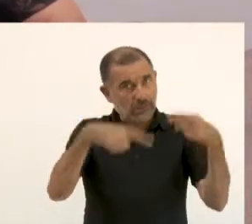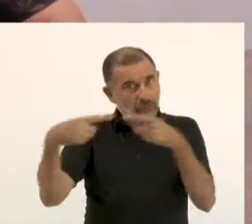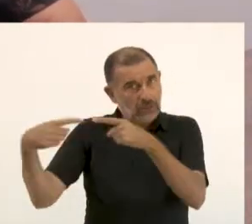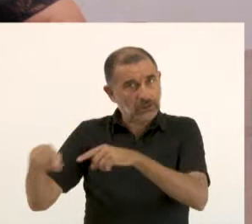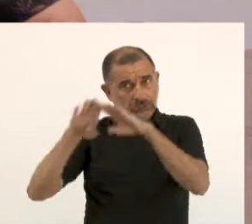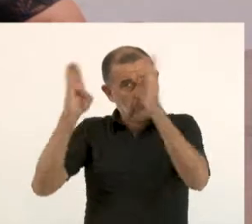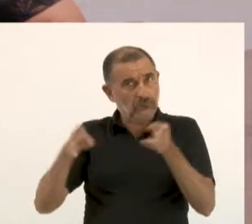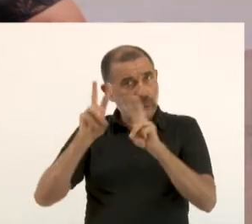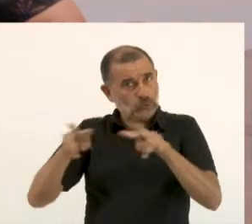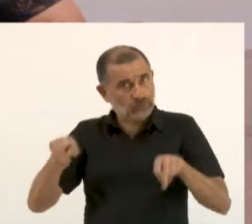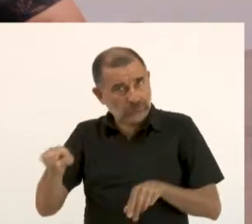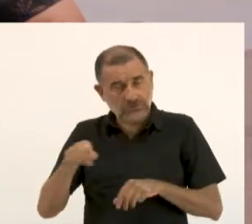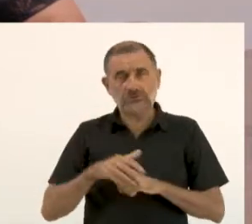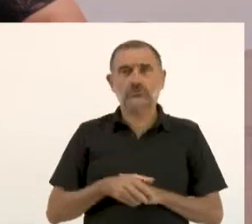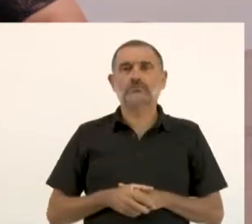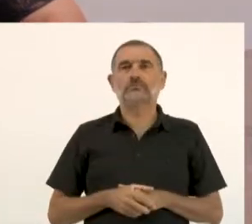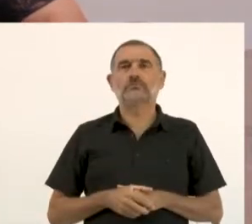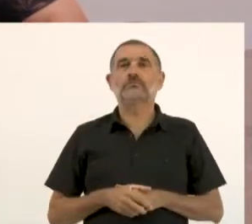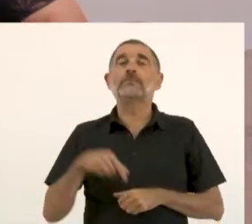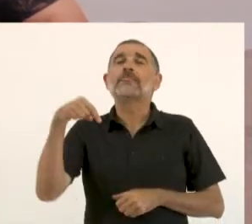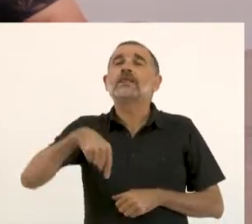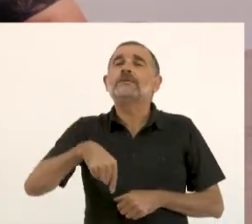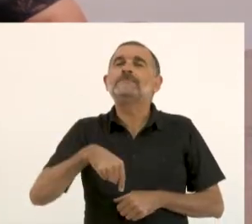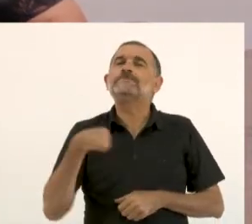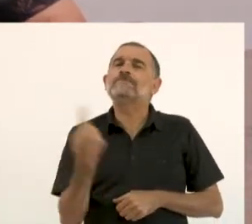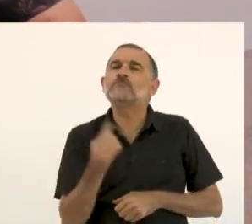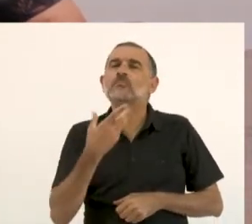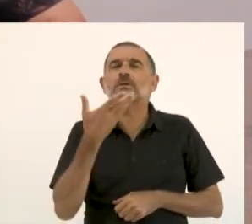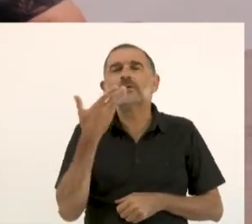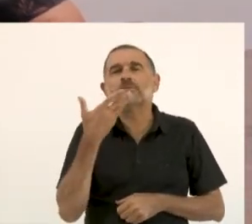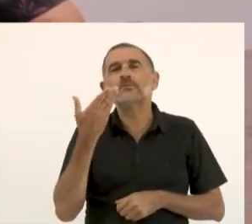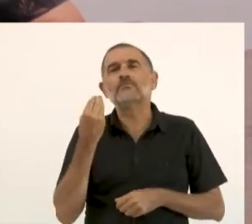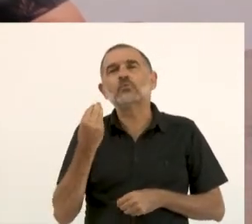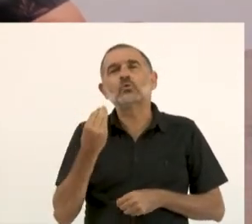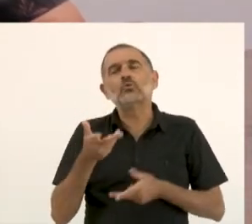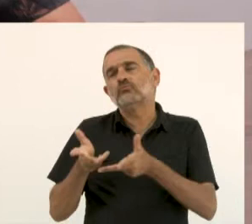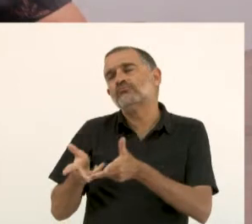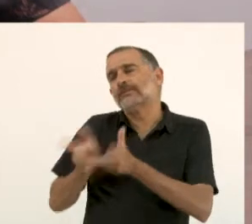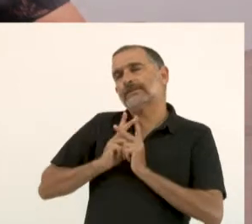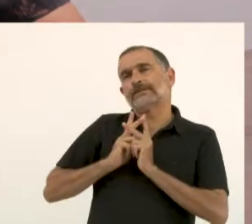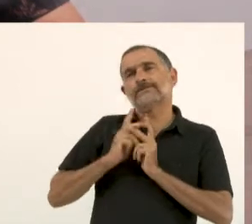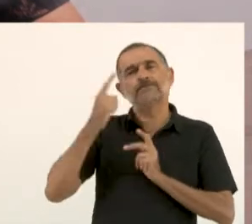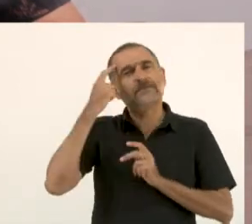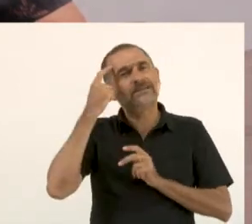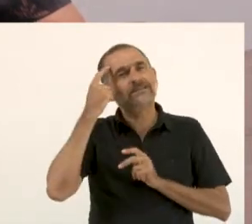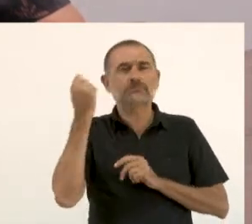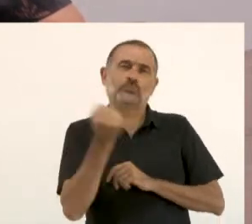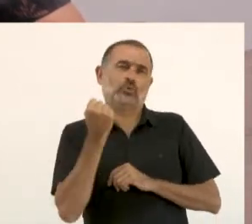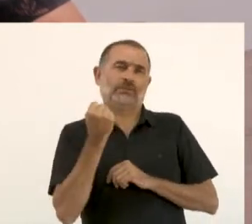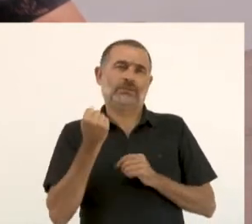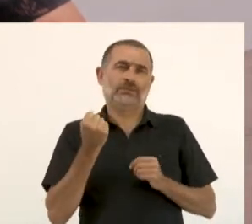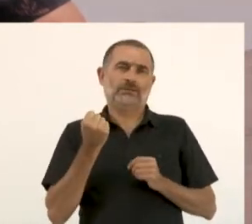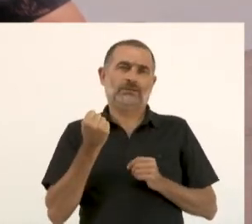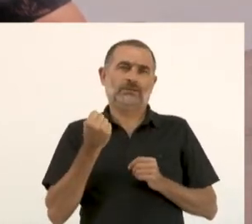el museo y en este caso nos parecía muy importante, yo como autoridad de mi